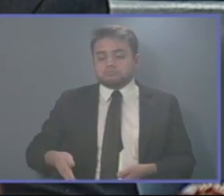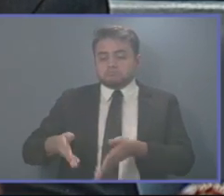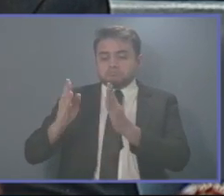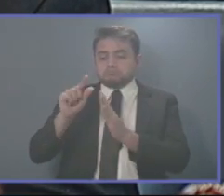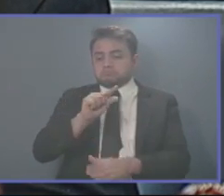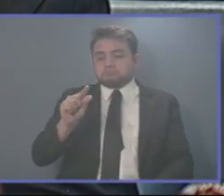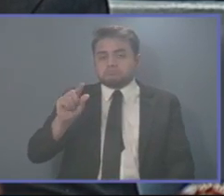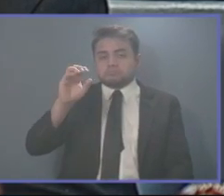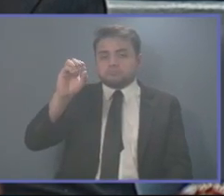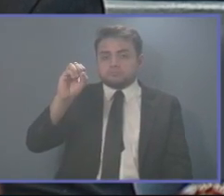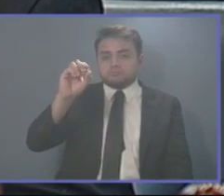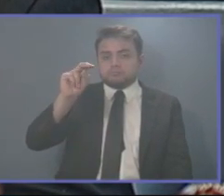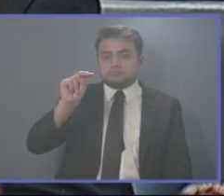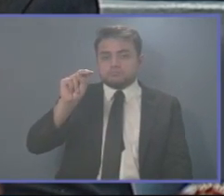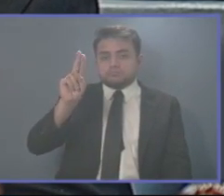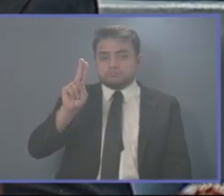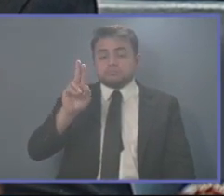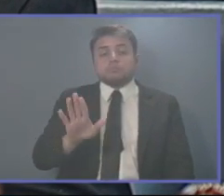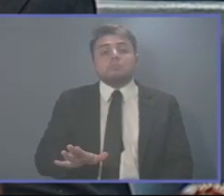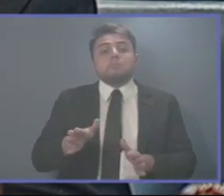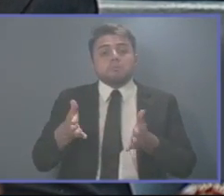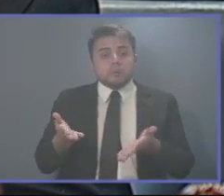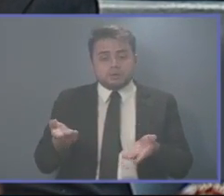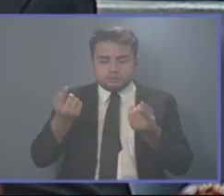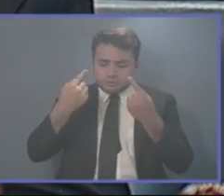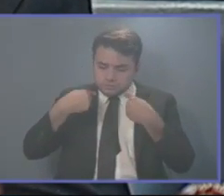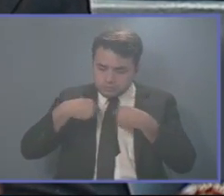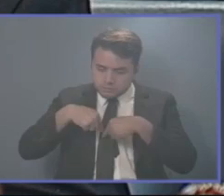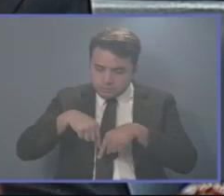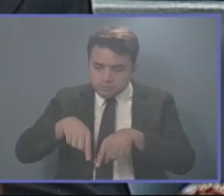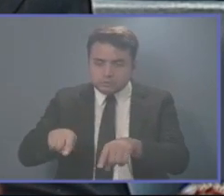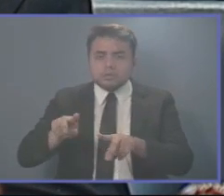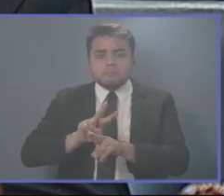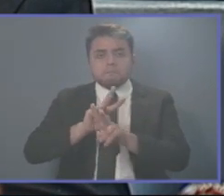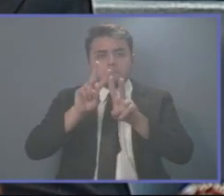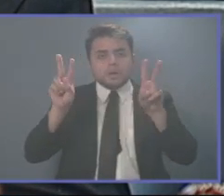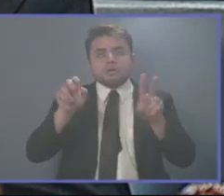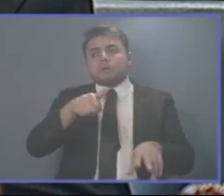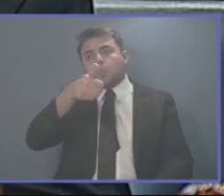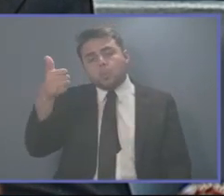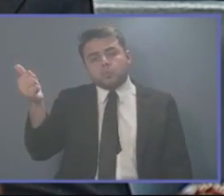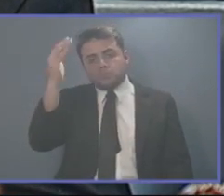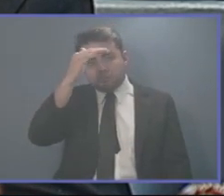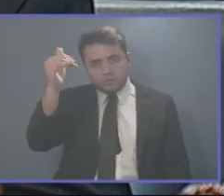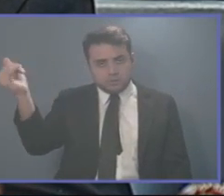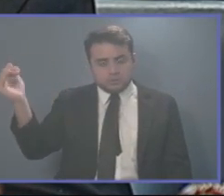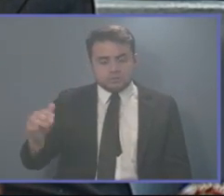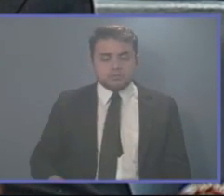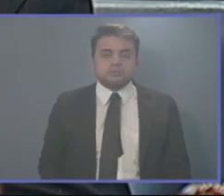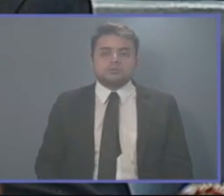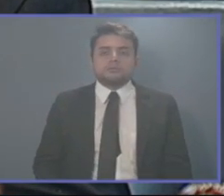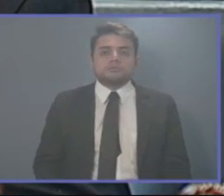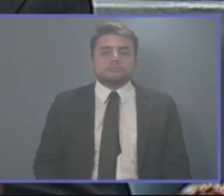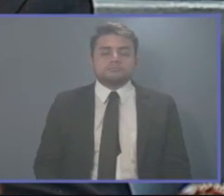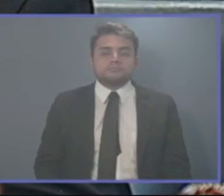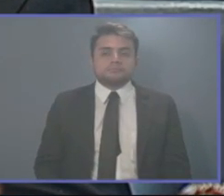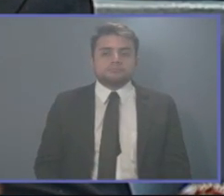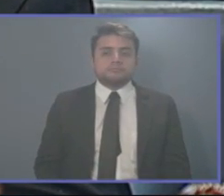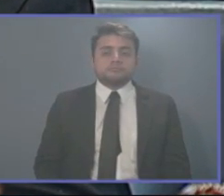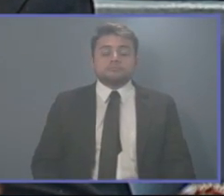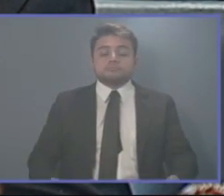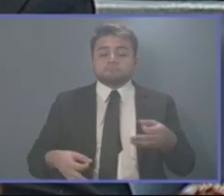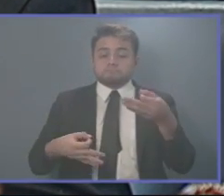de paz con base al expediente número 12 24 y